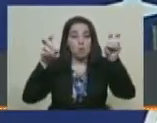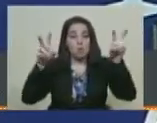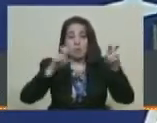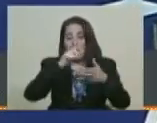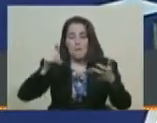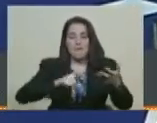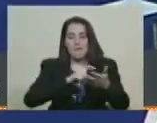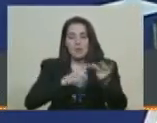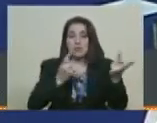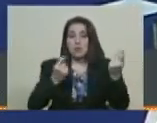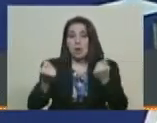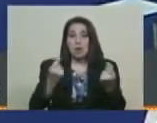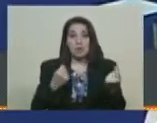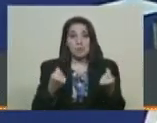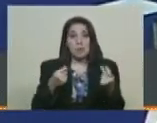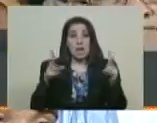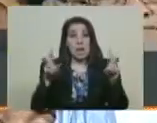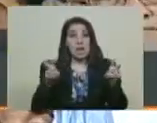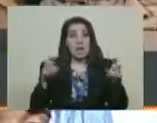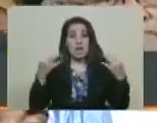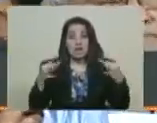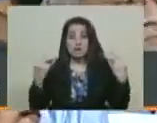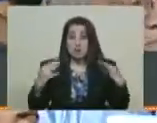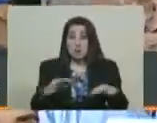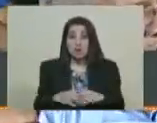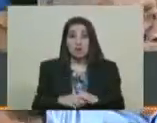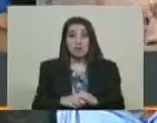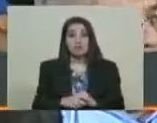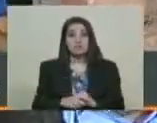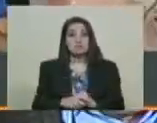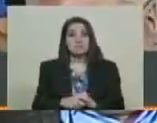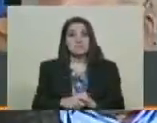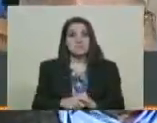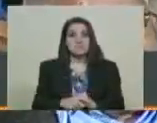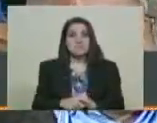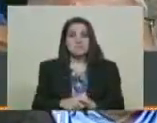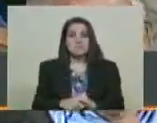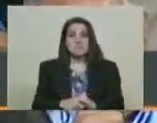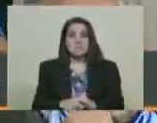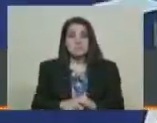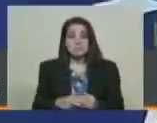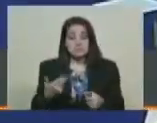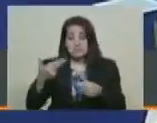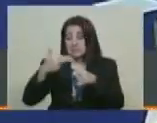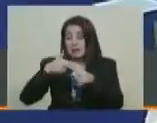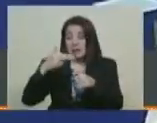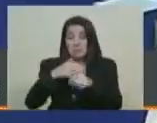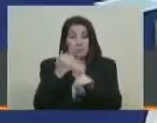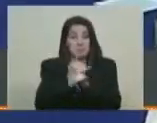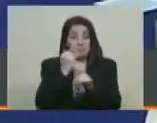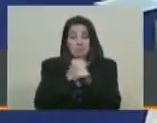de la economía nacional necesaria. Y el Petro es el eje.